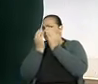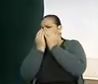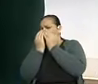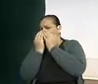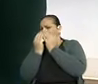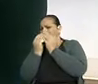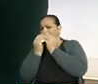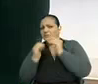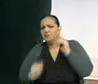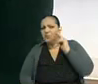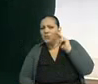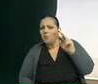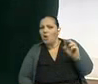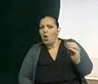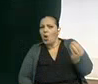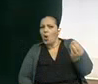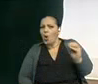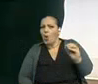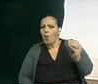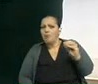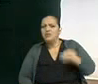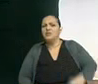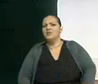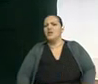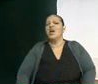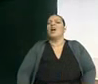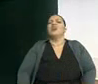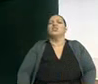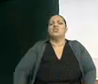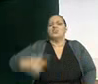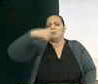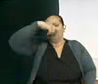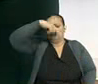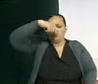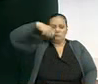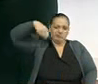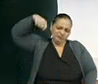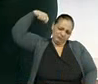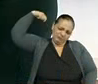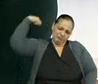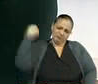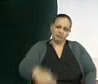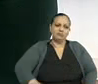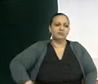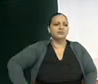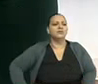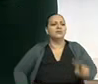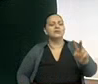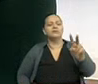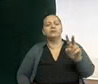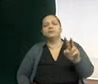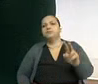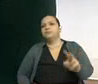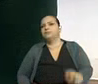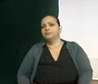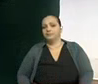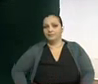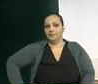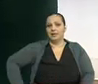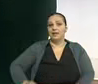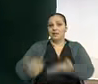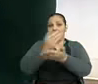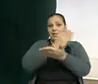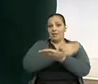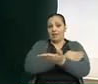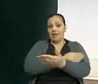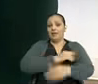duda. Me hizo recordar. Me habrá pegado un poquito. Me hizo recordar, estaba en una cobertura yo la semana pasada en Portete y la 38. Iba caminando con el micrófono. Ajá. Cuando